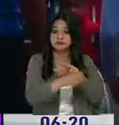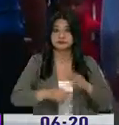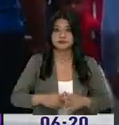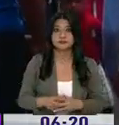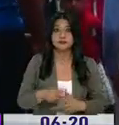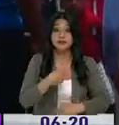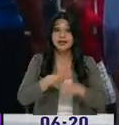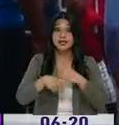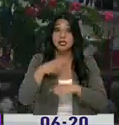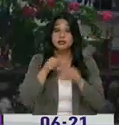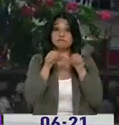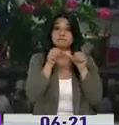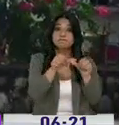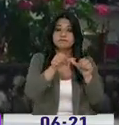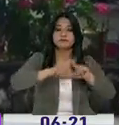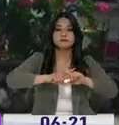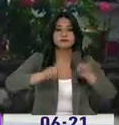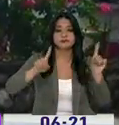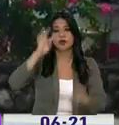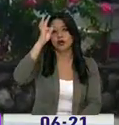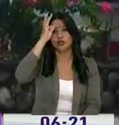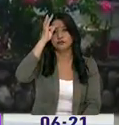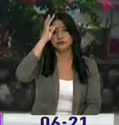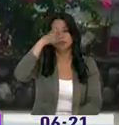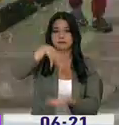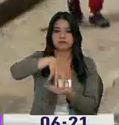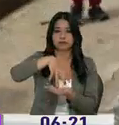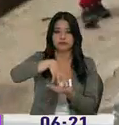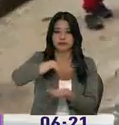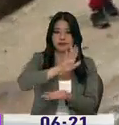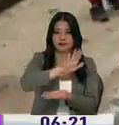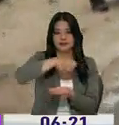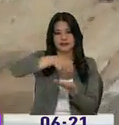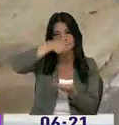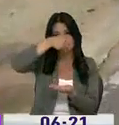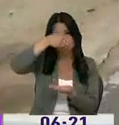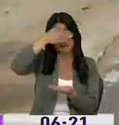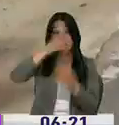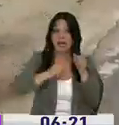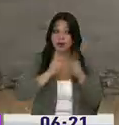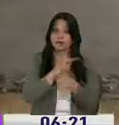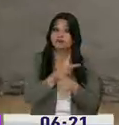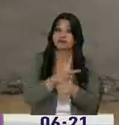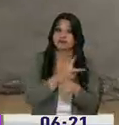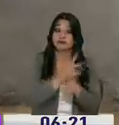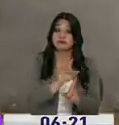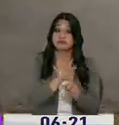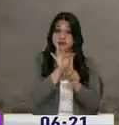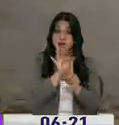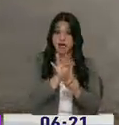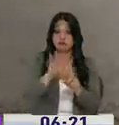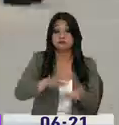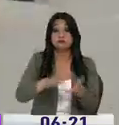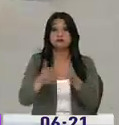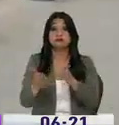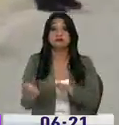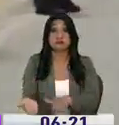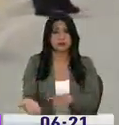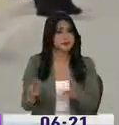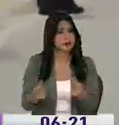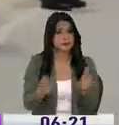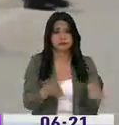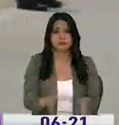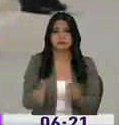se encuentran asilados en varias casas de salud de la provincia, algunos con pronóstico reservado, y los fallecidos fueron llevados al